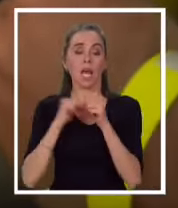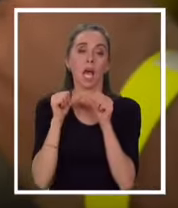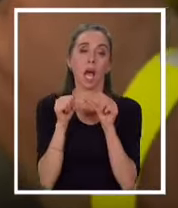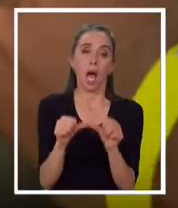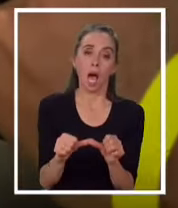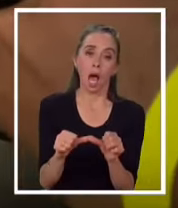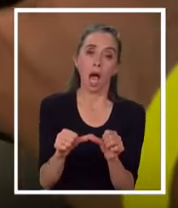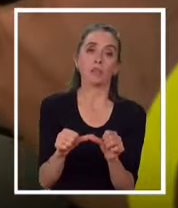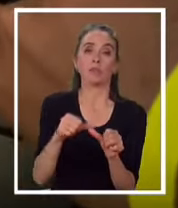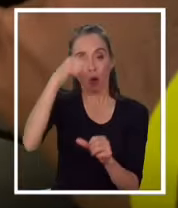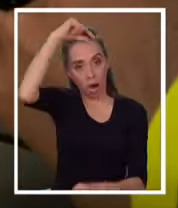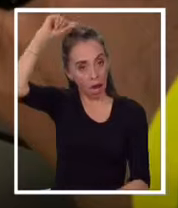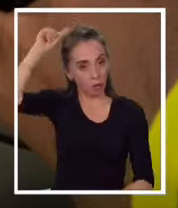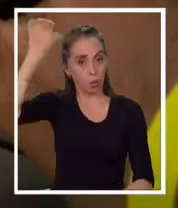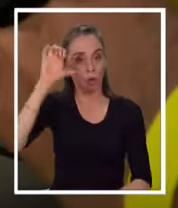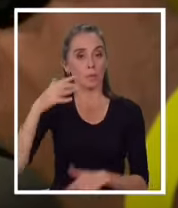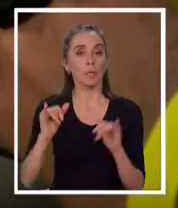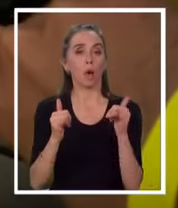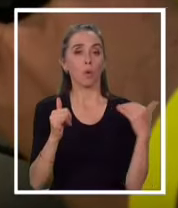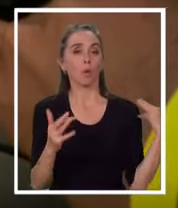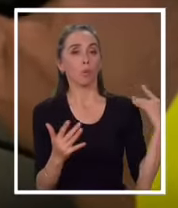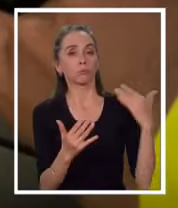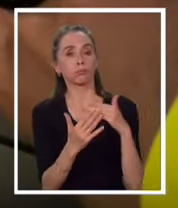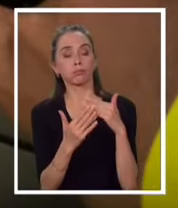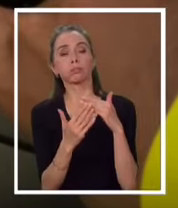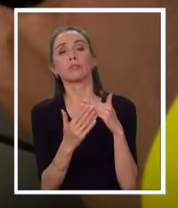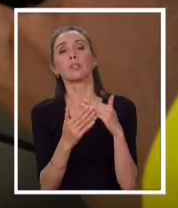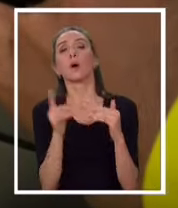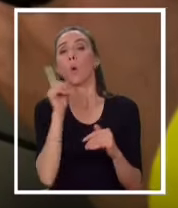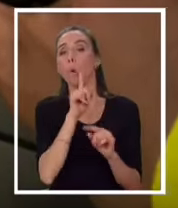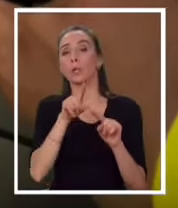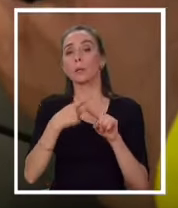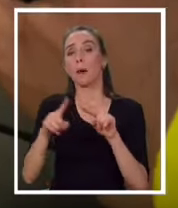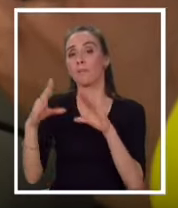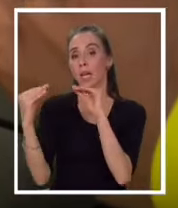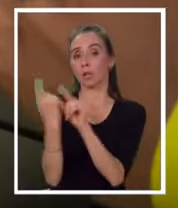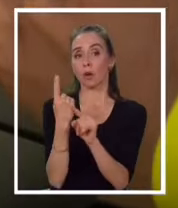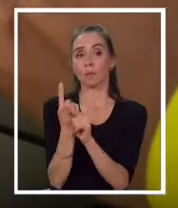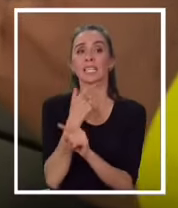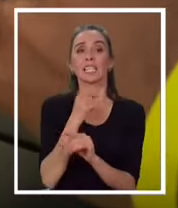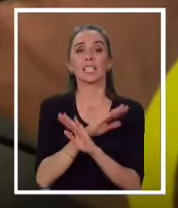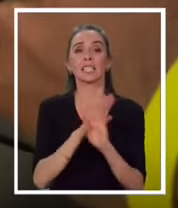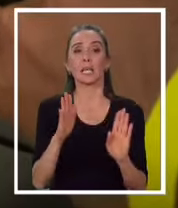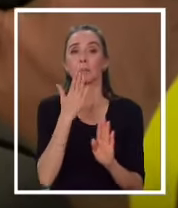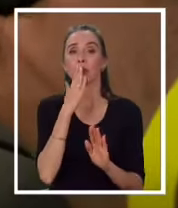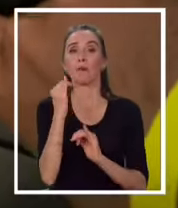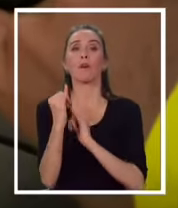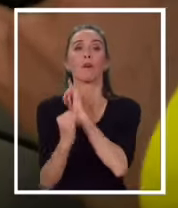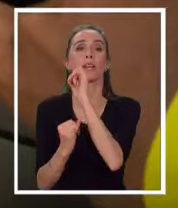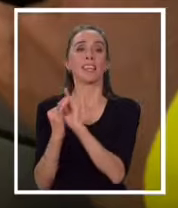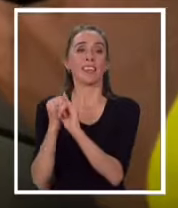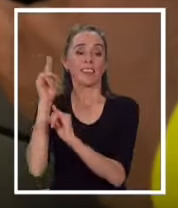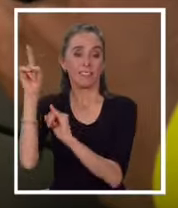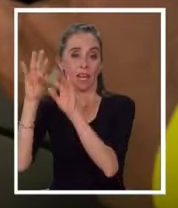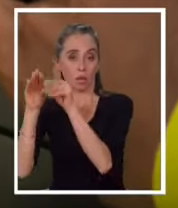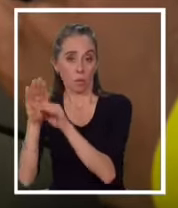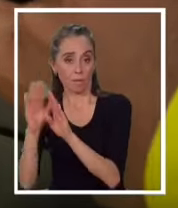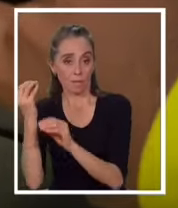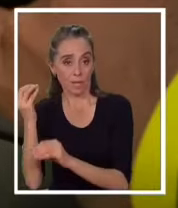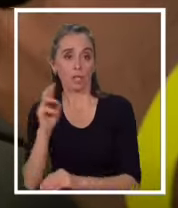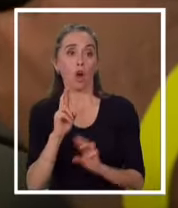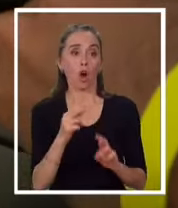Arturo en Europa, cómo ha jugado, cómo ha llevado su carrera. La última vez que hablé con él, estaba tratando de terminar de la mejor forma en el Inter. Y después ojalá,